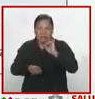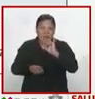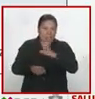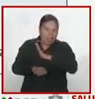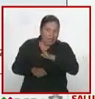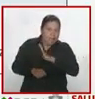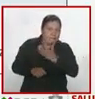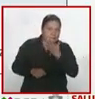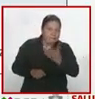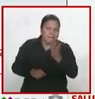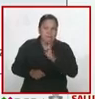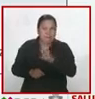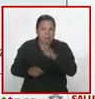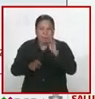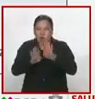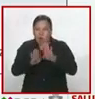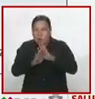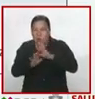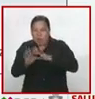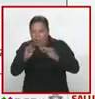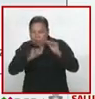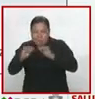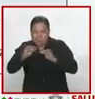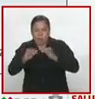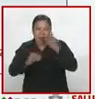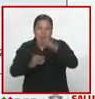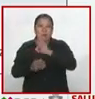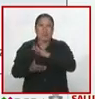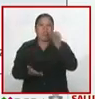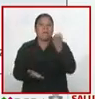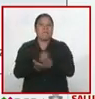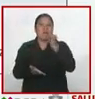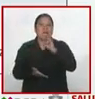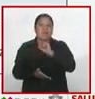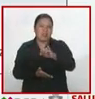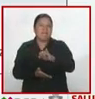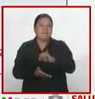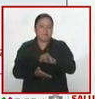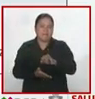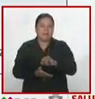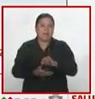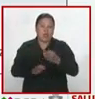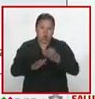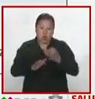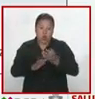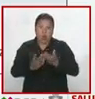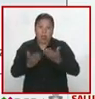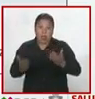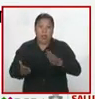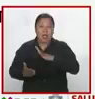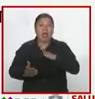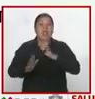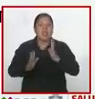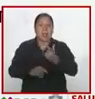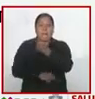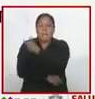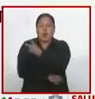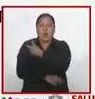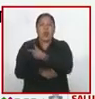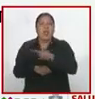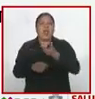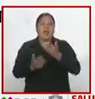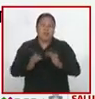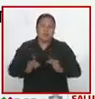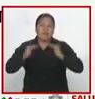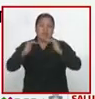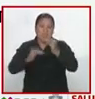visualizando la regulación para su aprobación de esta vacuna en la actualidad tenemos vacunas ya en fase 3 verdad